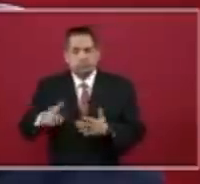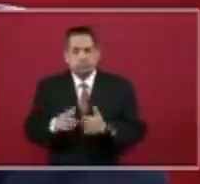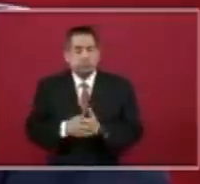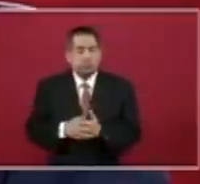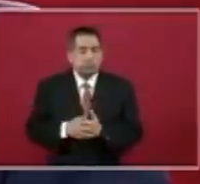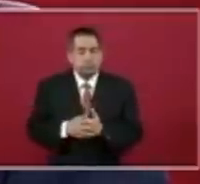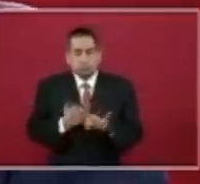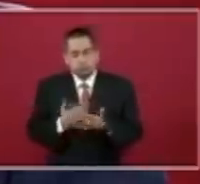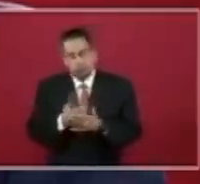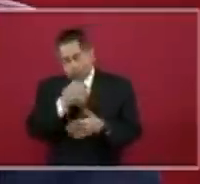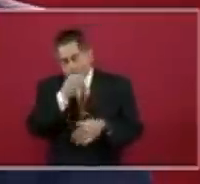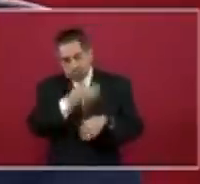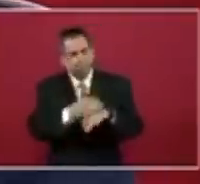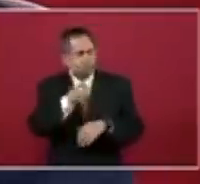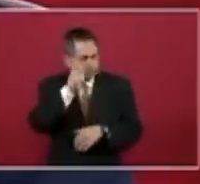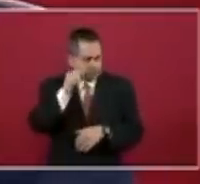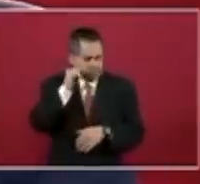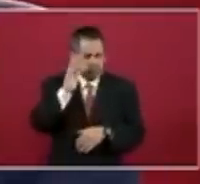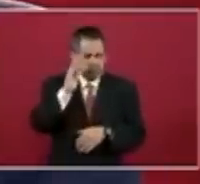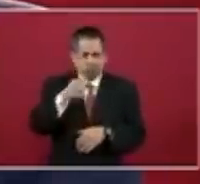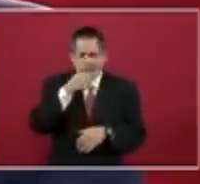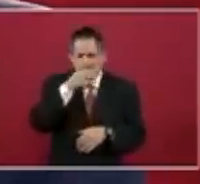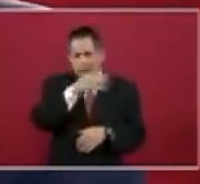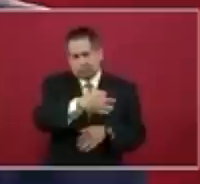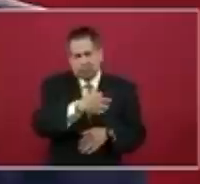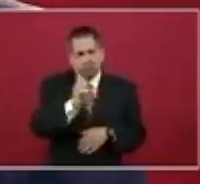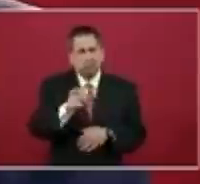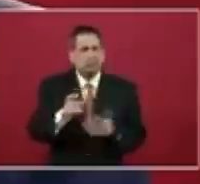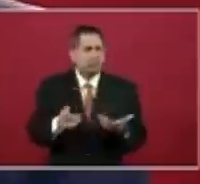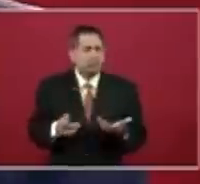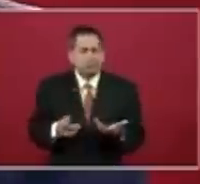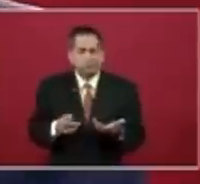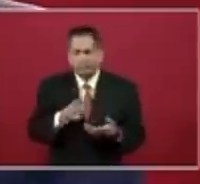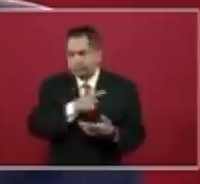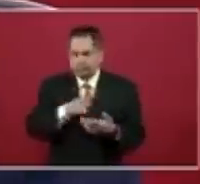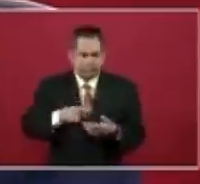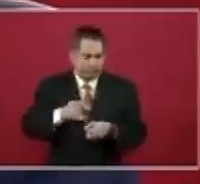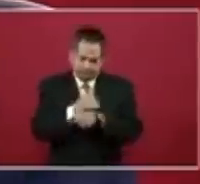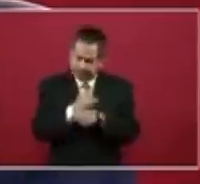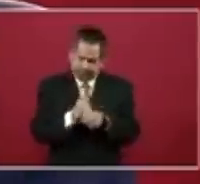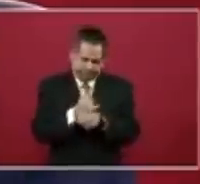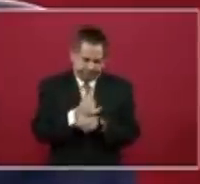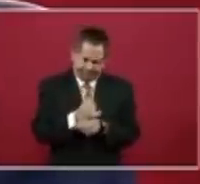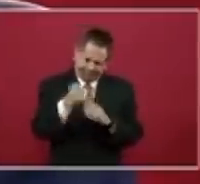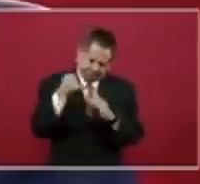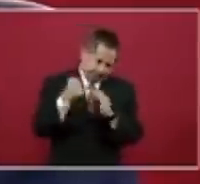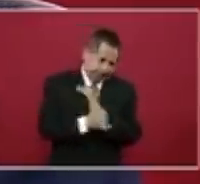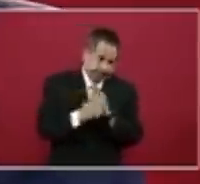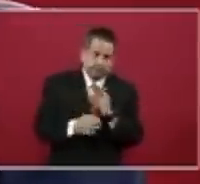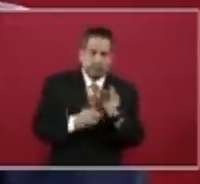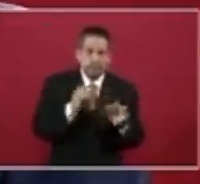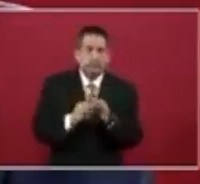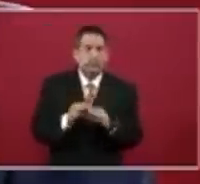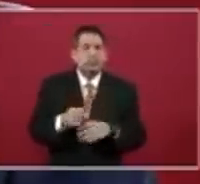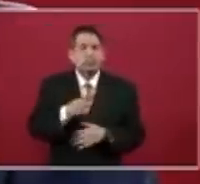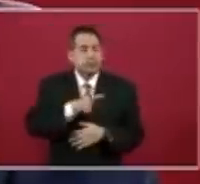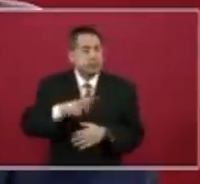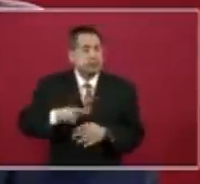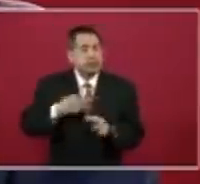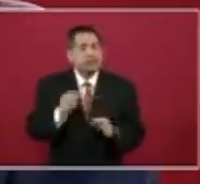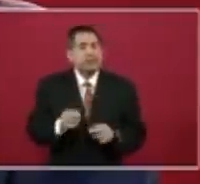hemos expresado desde ayer que se tiene que hacer la investigación, se tiene que